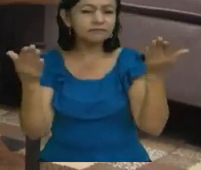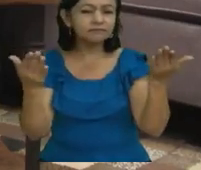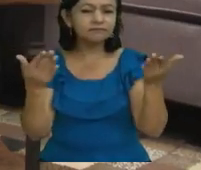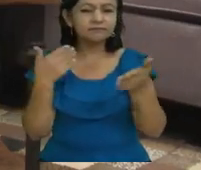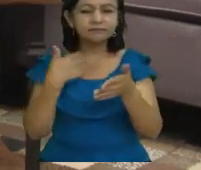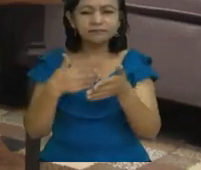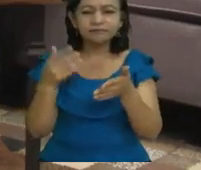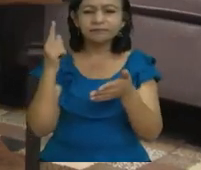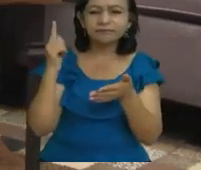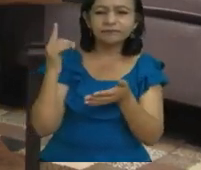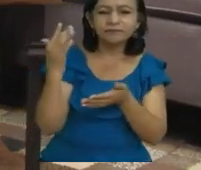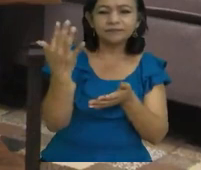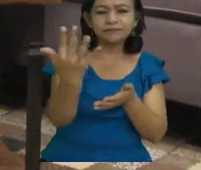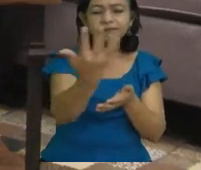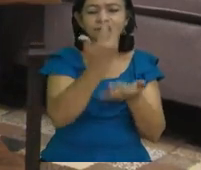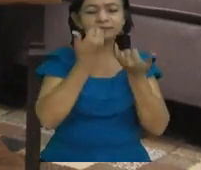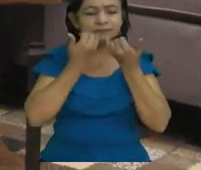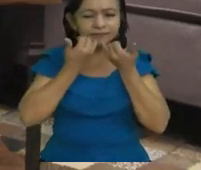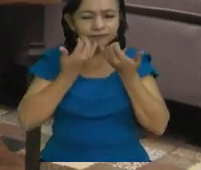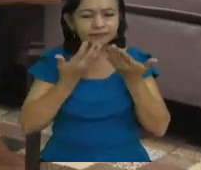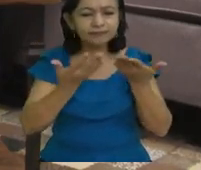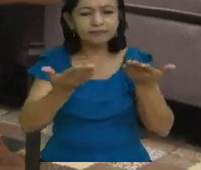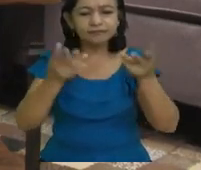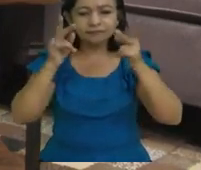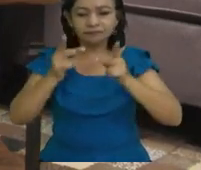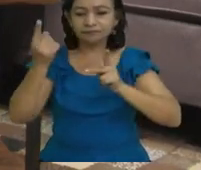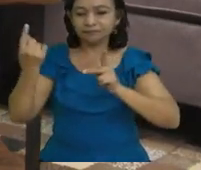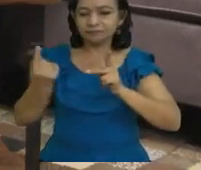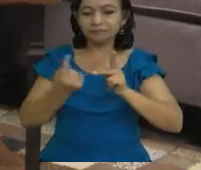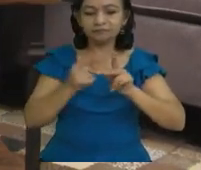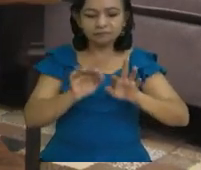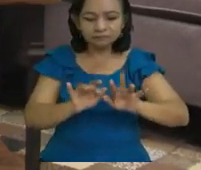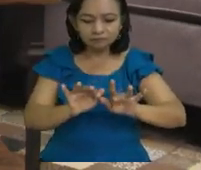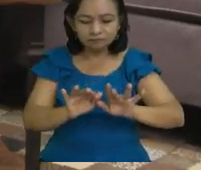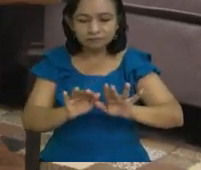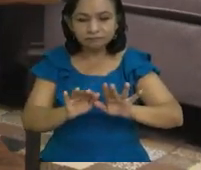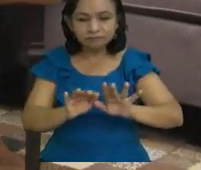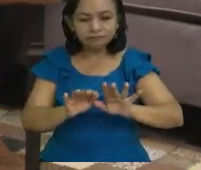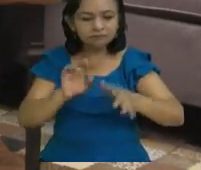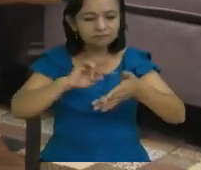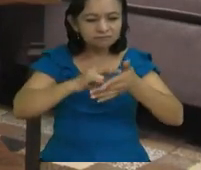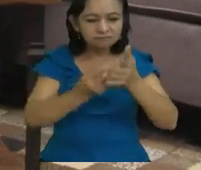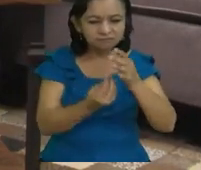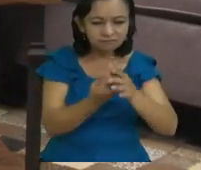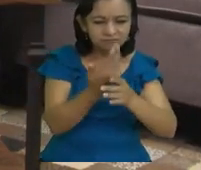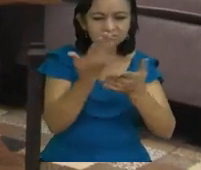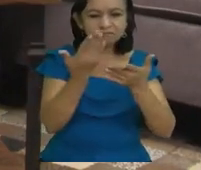acceso de todo tipo de información del sector agropecuario,